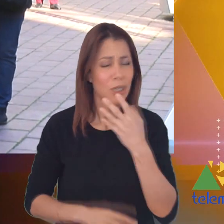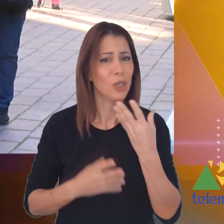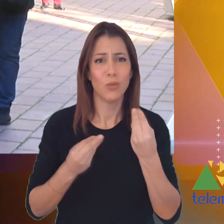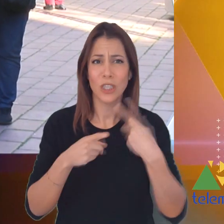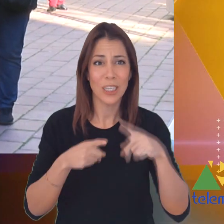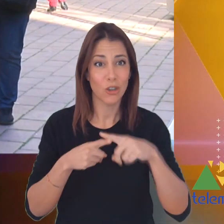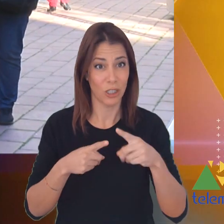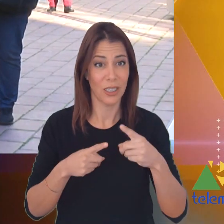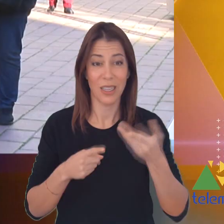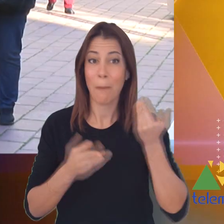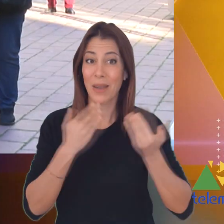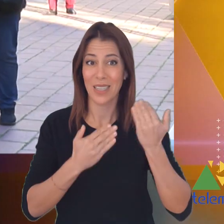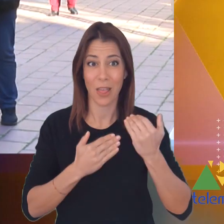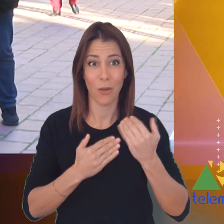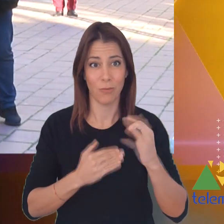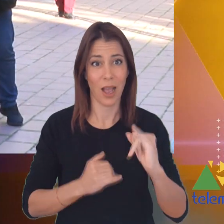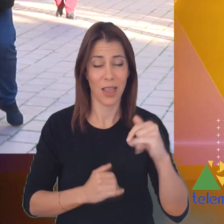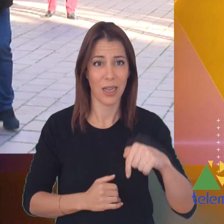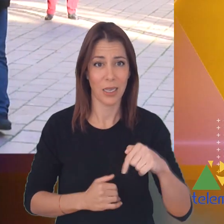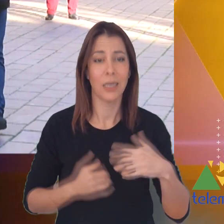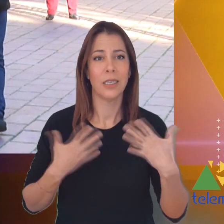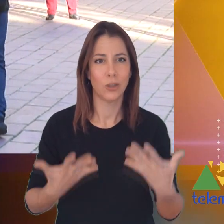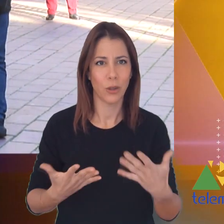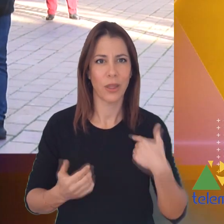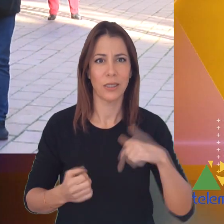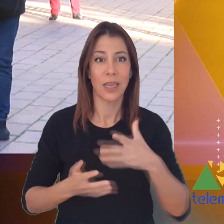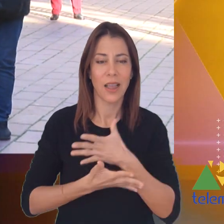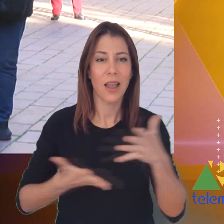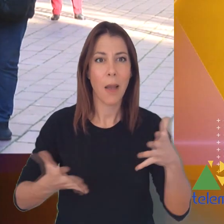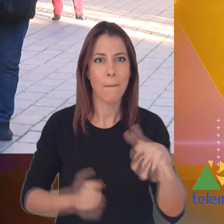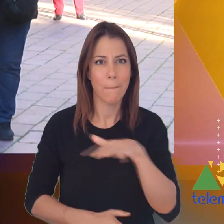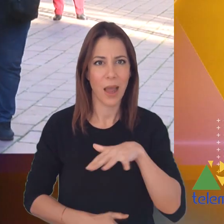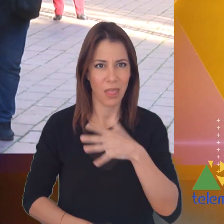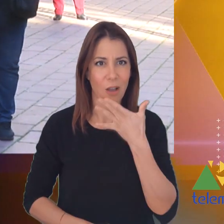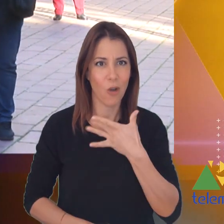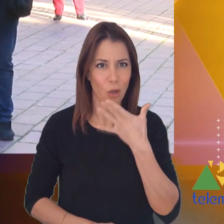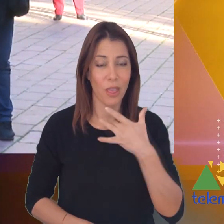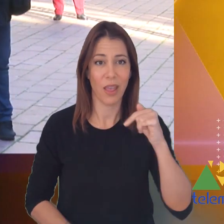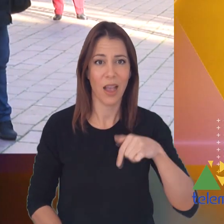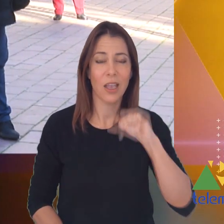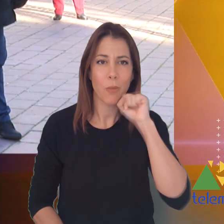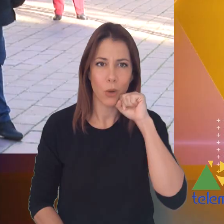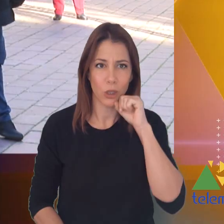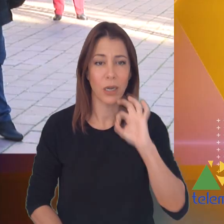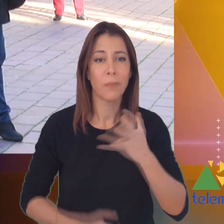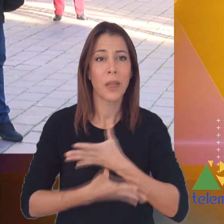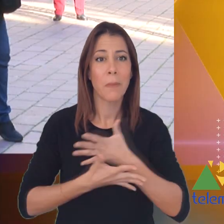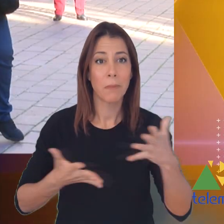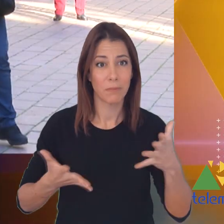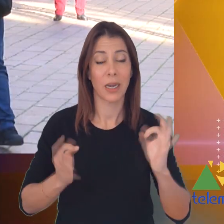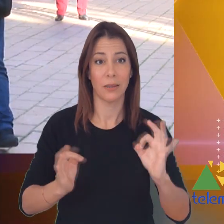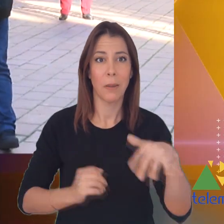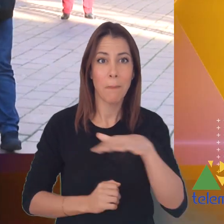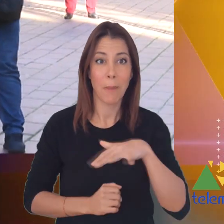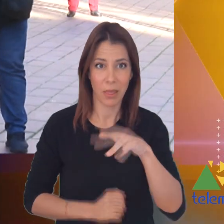ocurrían aquí en el pasado. Precisamente nos encontramos en esta gran plaza conocida aquí en Motril, una plaza que, como ustedes